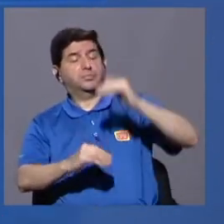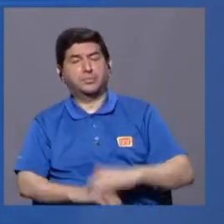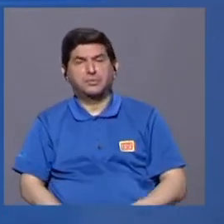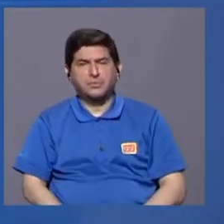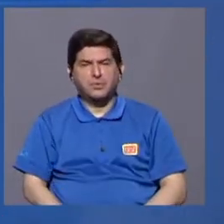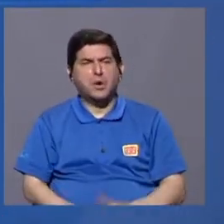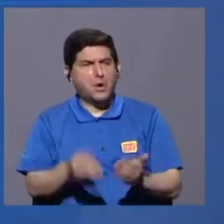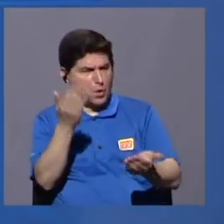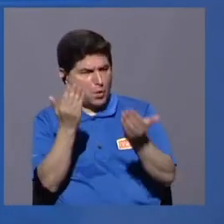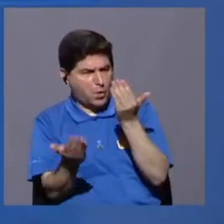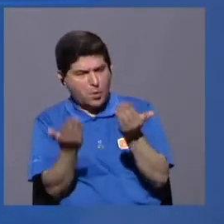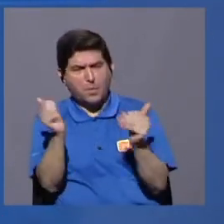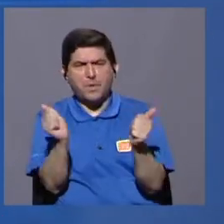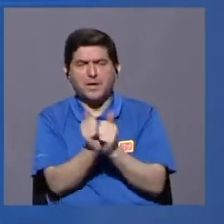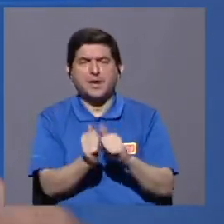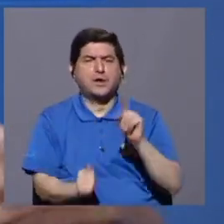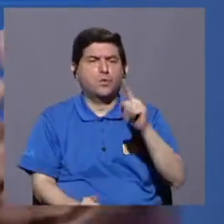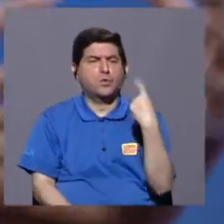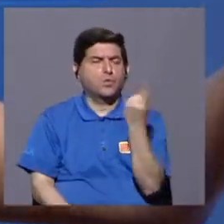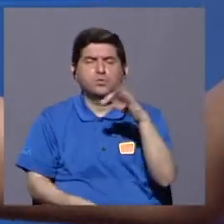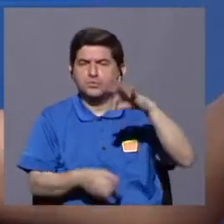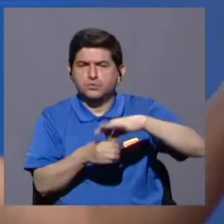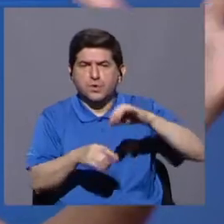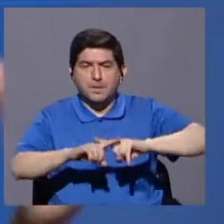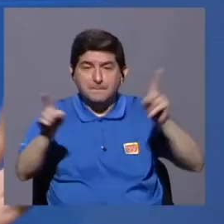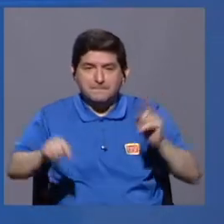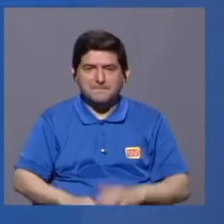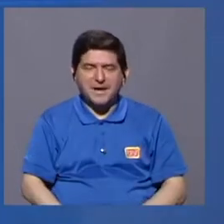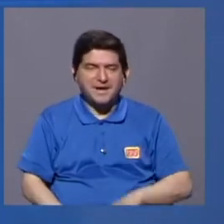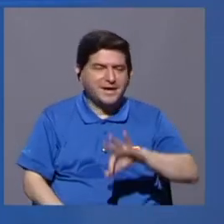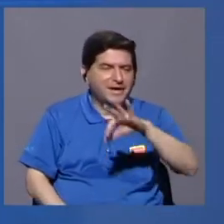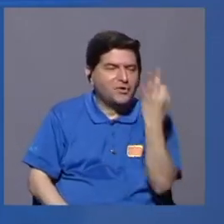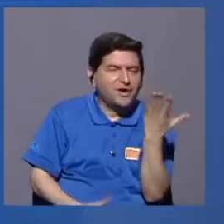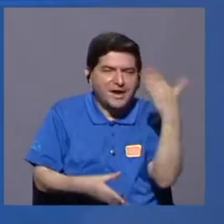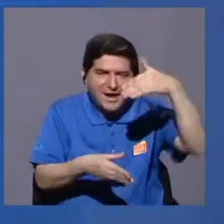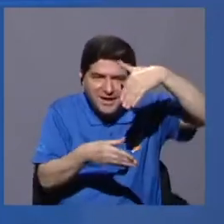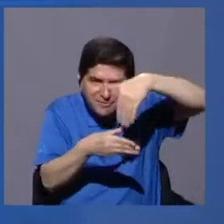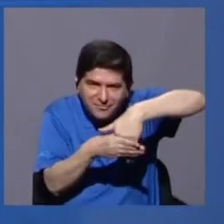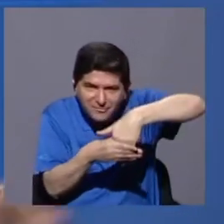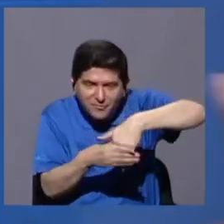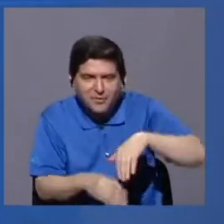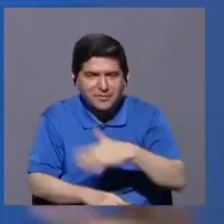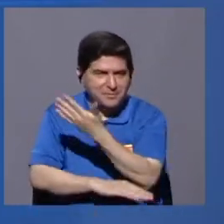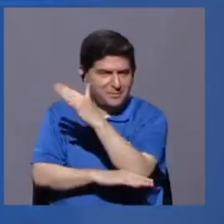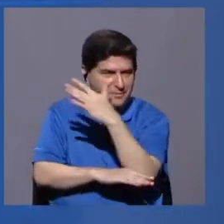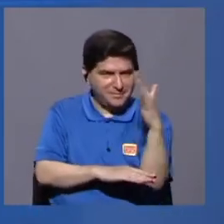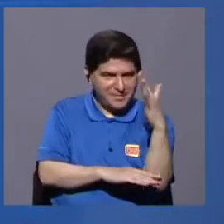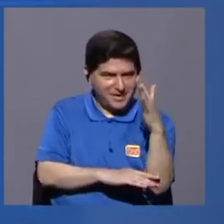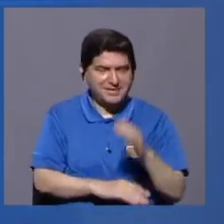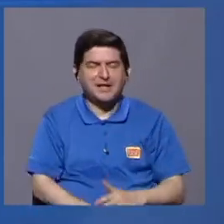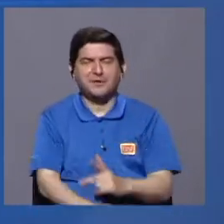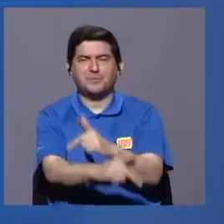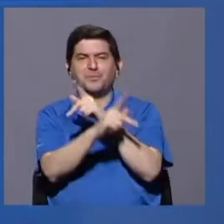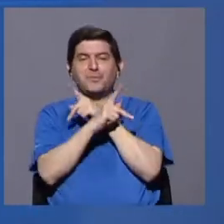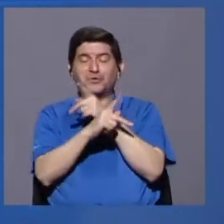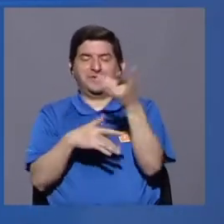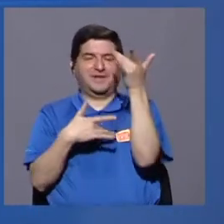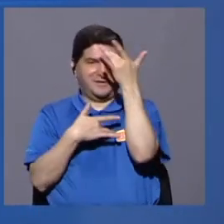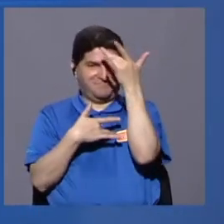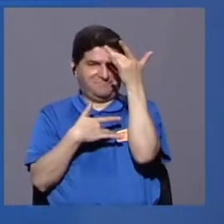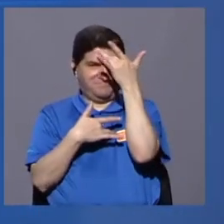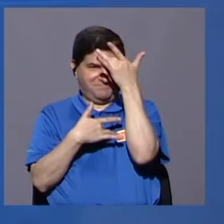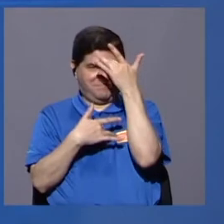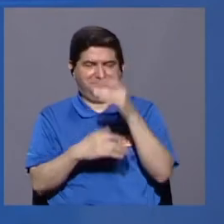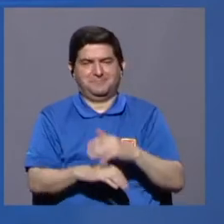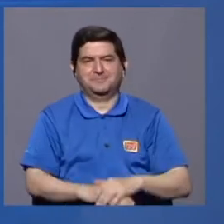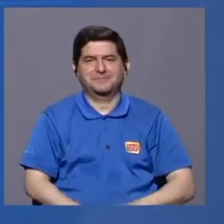es comparable con los monocultivos, pero la matriz en la que están inmersas estas plantas los protegen de las enfermedades